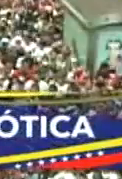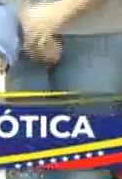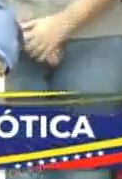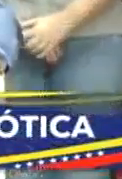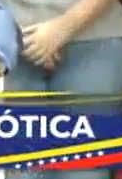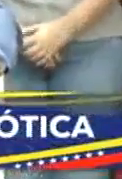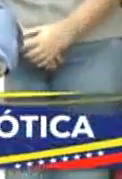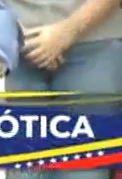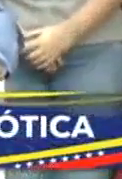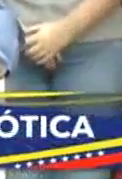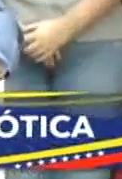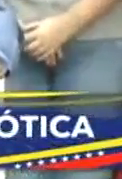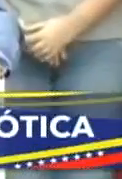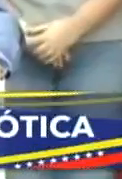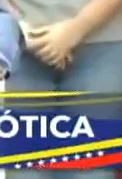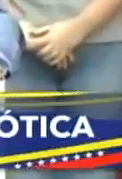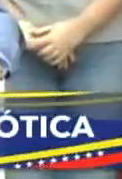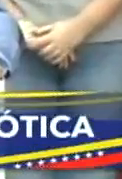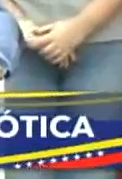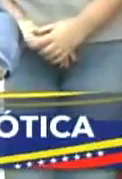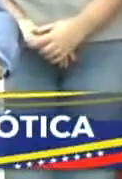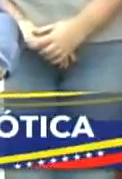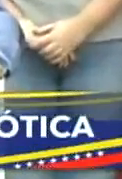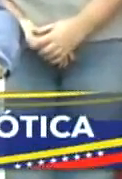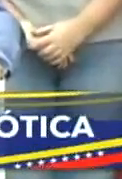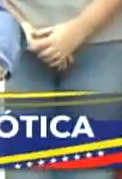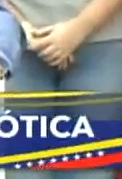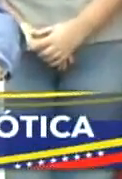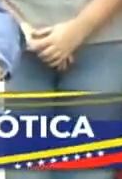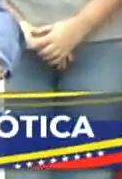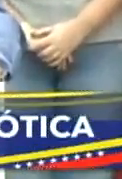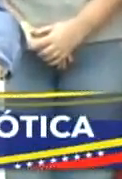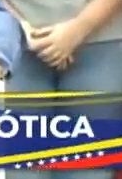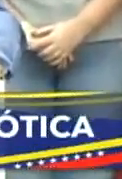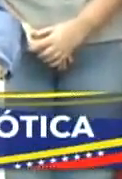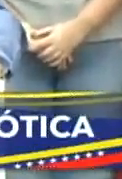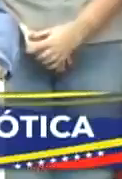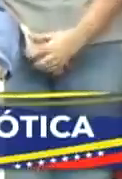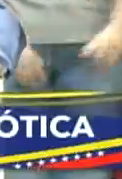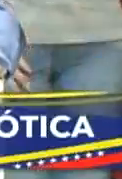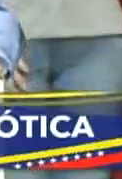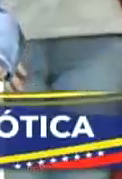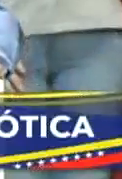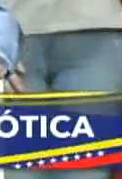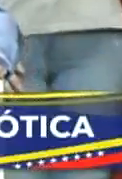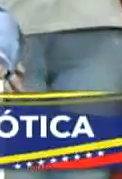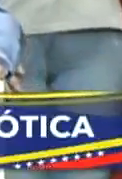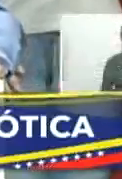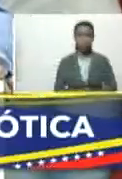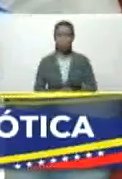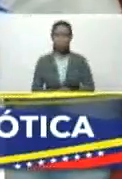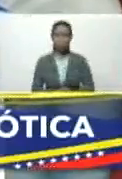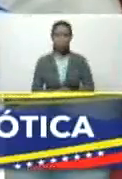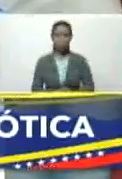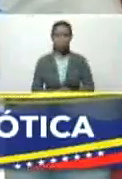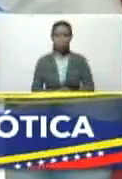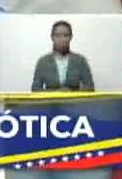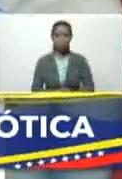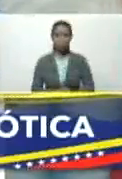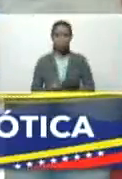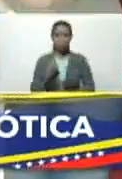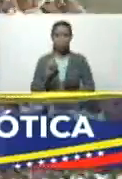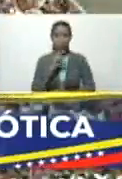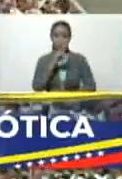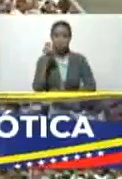¡Que viva el espíritu inmortal de José Félix Rivas y los jóvenes de hace